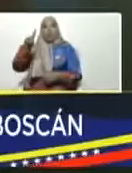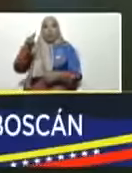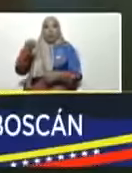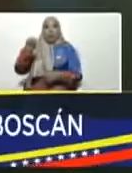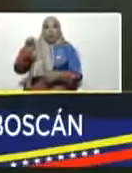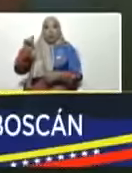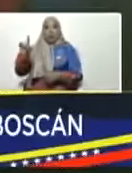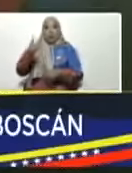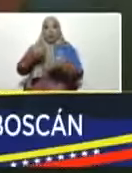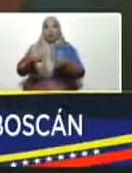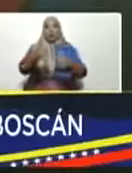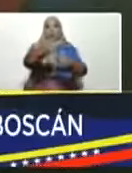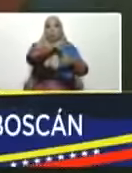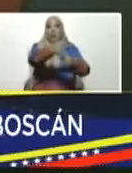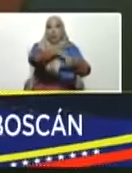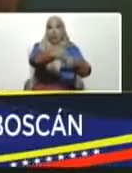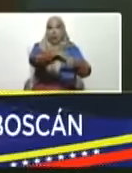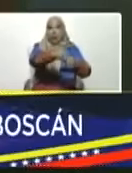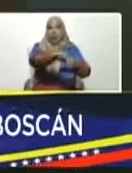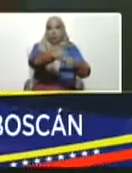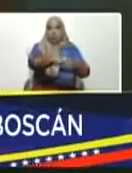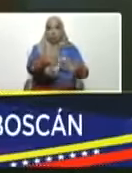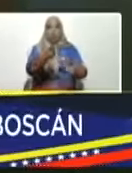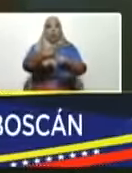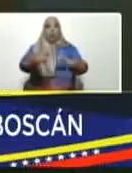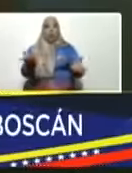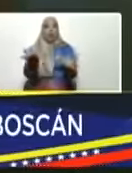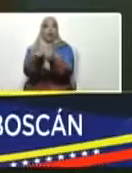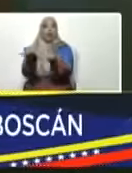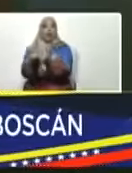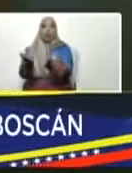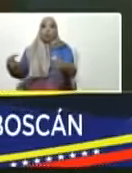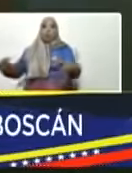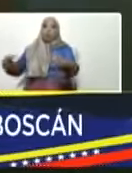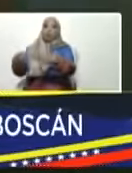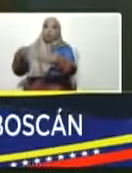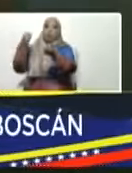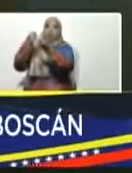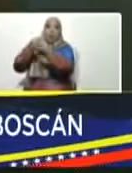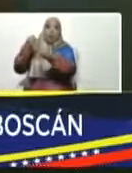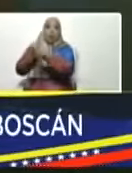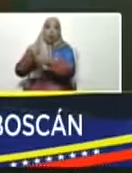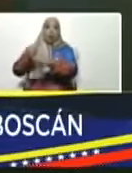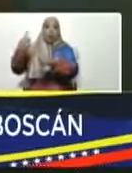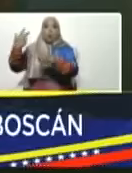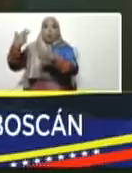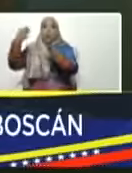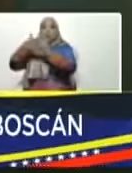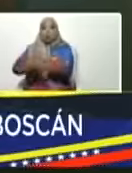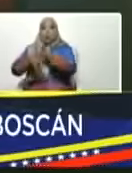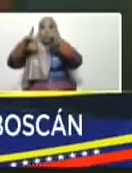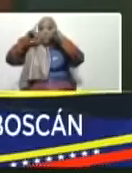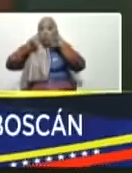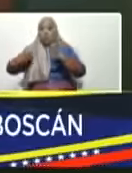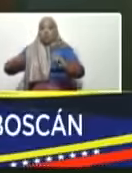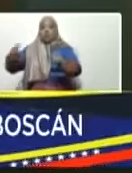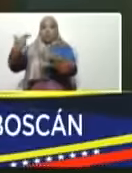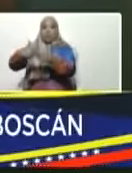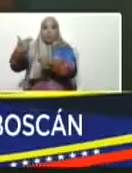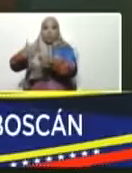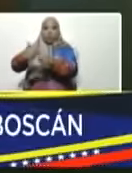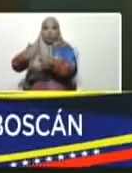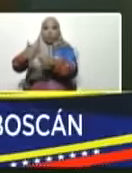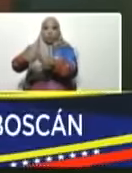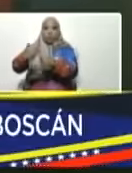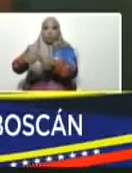de Maracaibo, de San Francisco. Una clase obrera petrolera de alta excelencia profesional, de